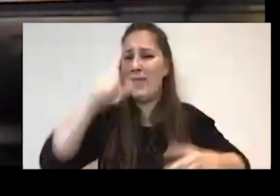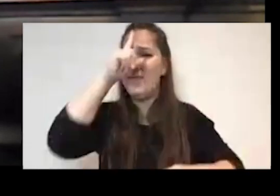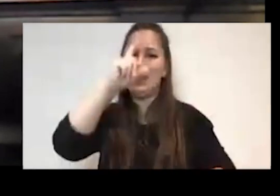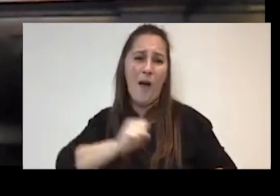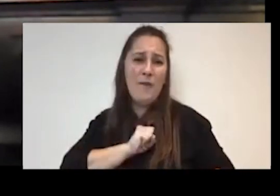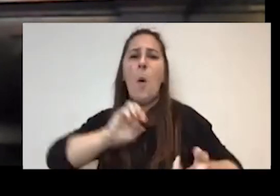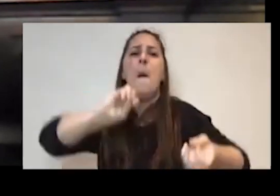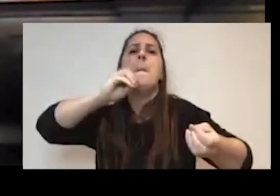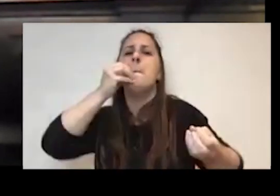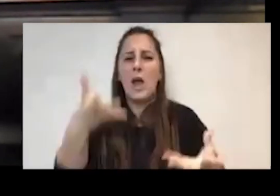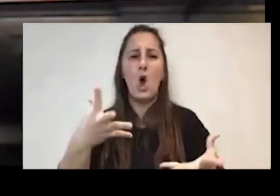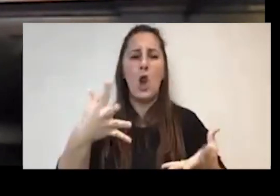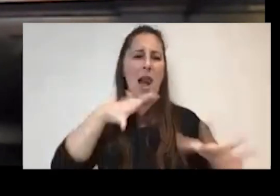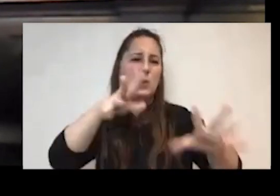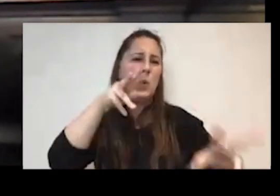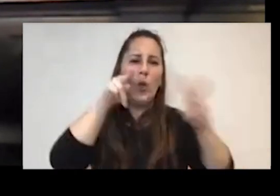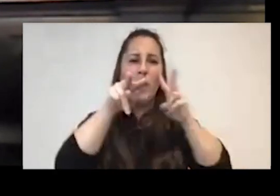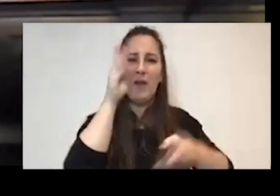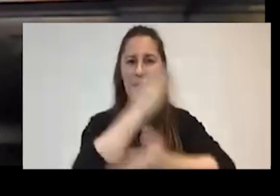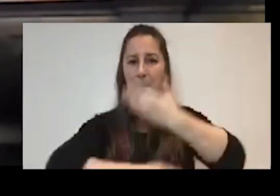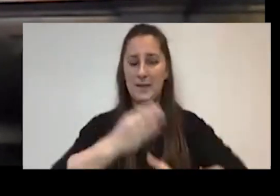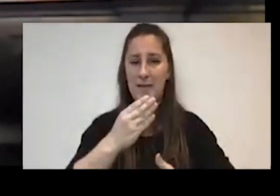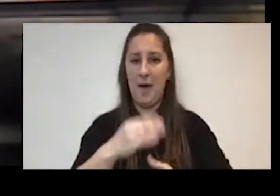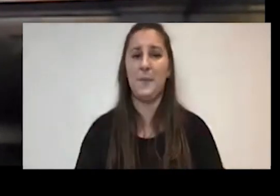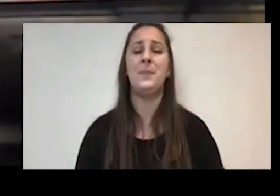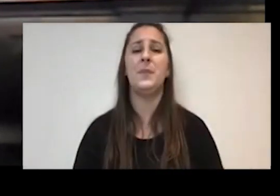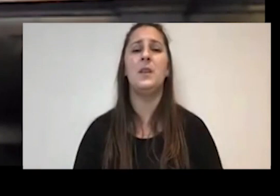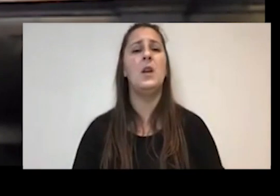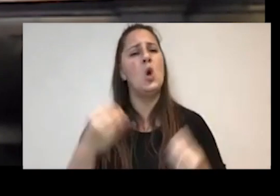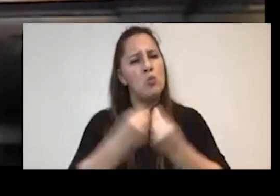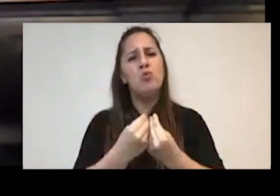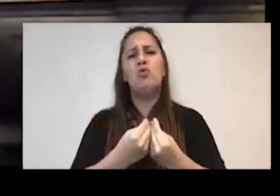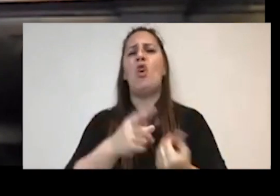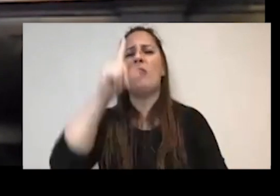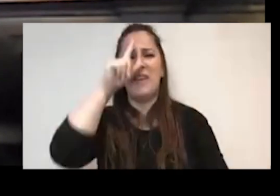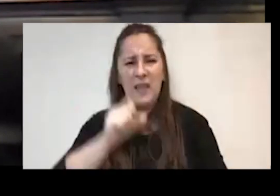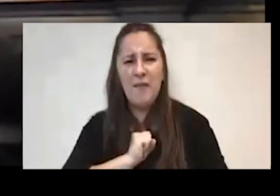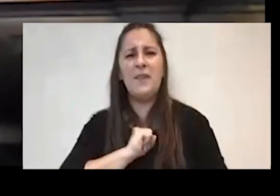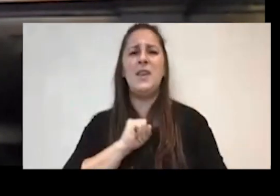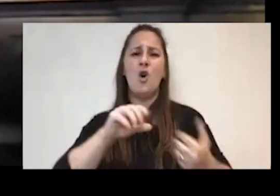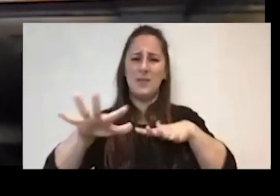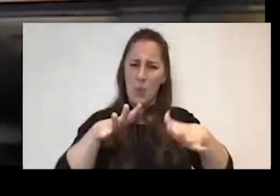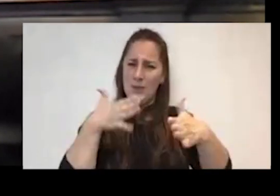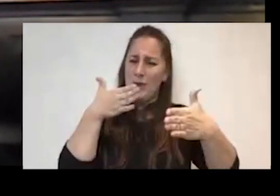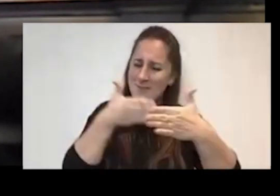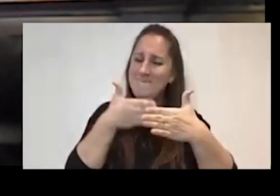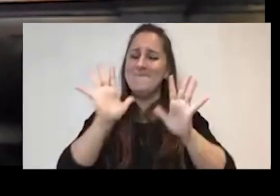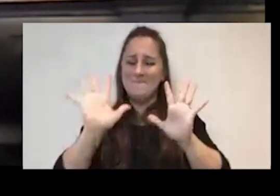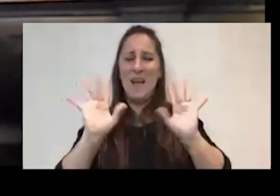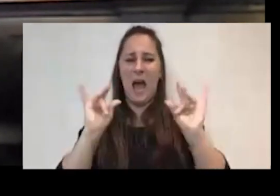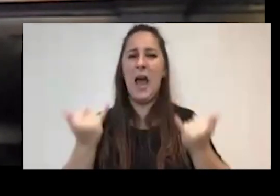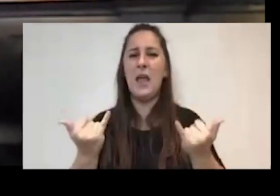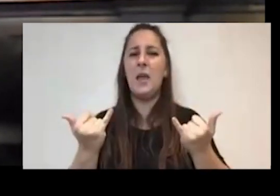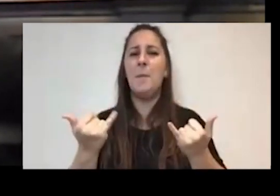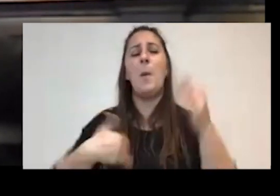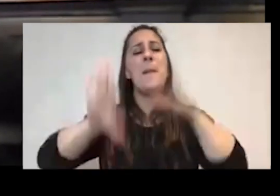manos, en un contexto complicado, como ustedes dijeron al comienzo, con muchos retos, pero básicamente